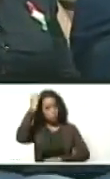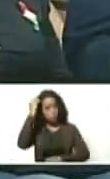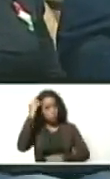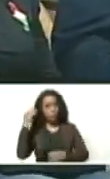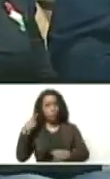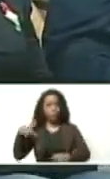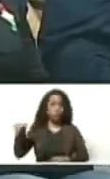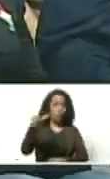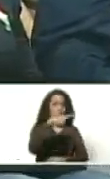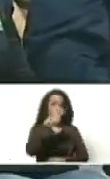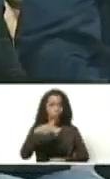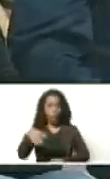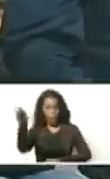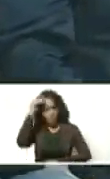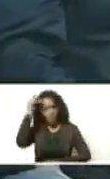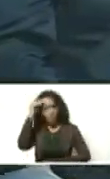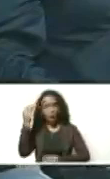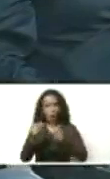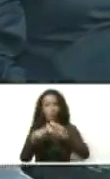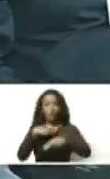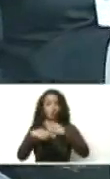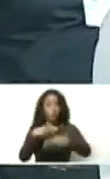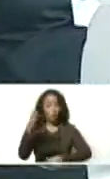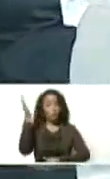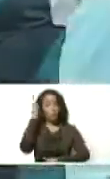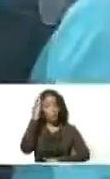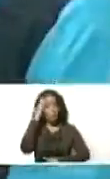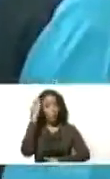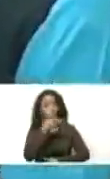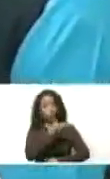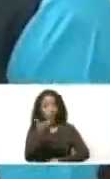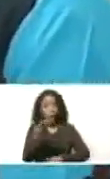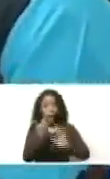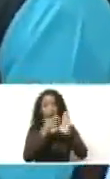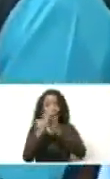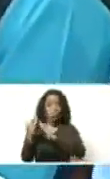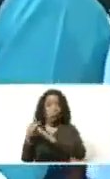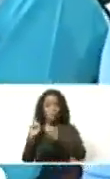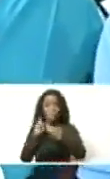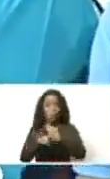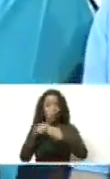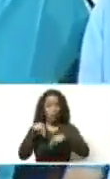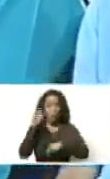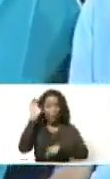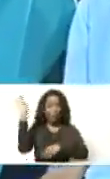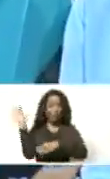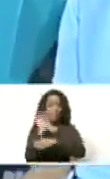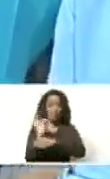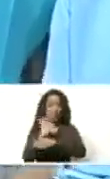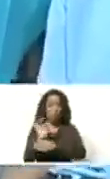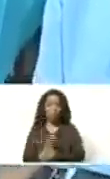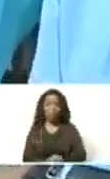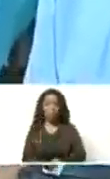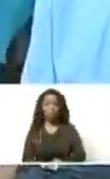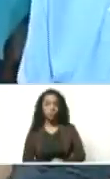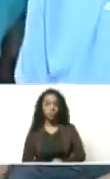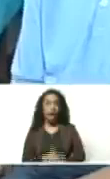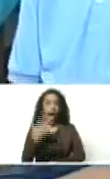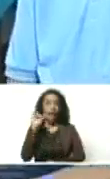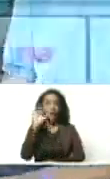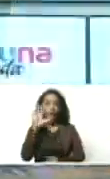en el aprendizaje revolucionario, sepan, de las comunas registradas en el país funcionando,